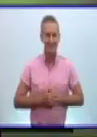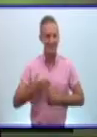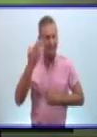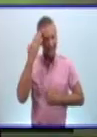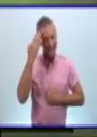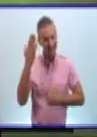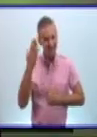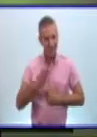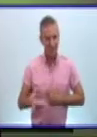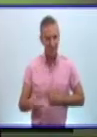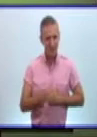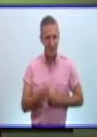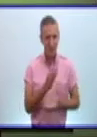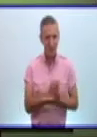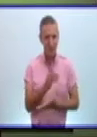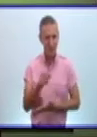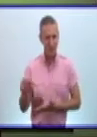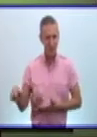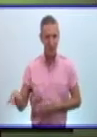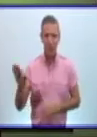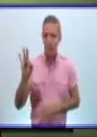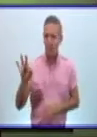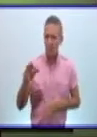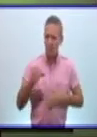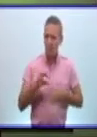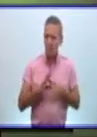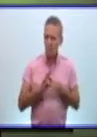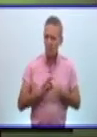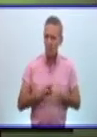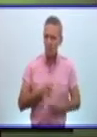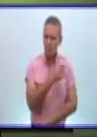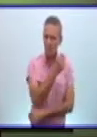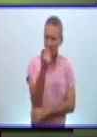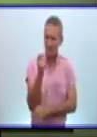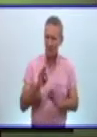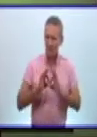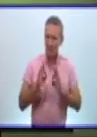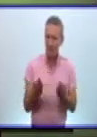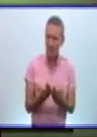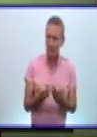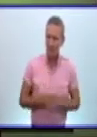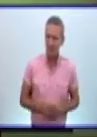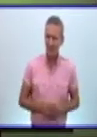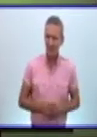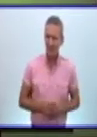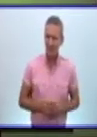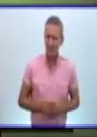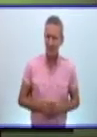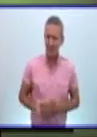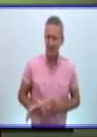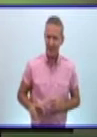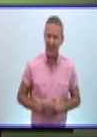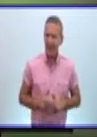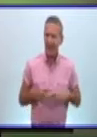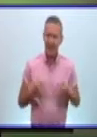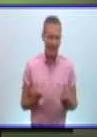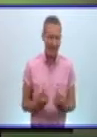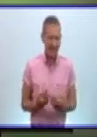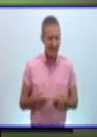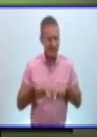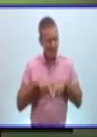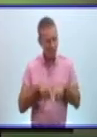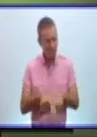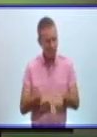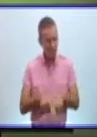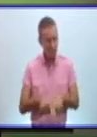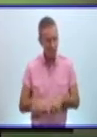Saludos para todos los estudiantes de octavo grado, profesores, familiares y público en general que nos acompaña. Sean